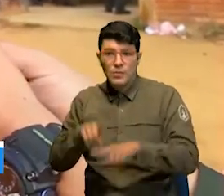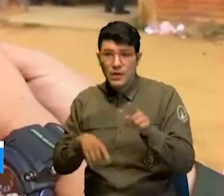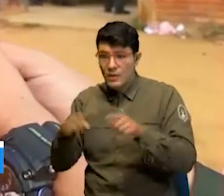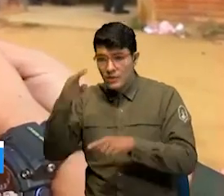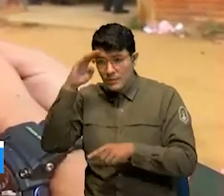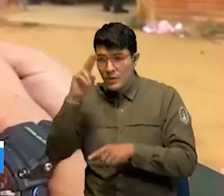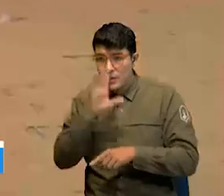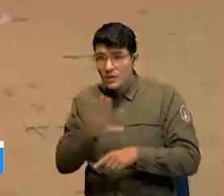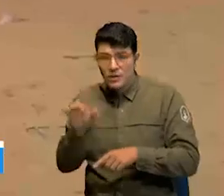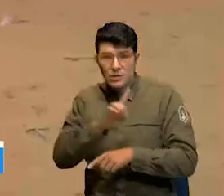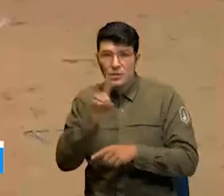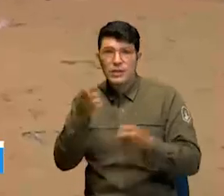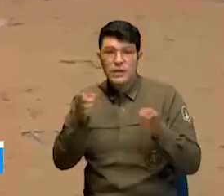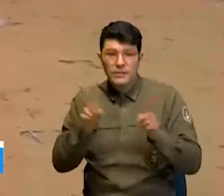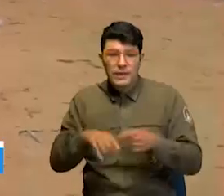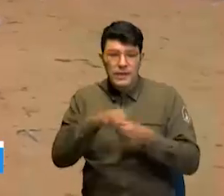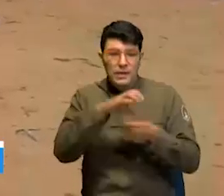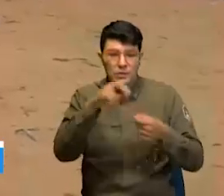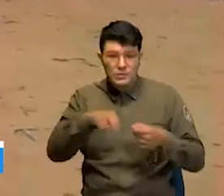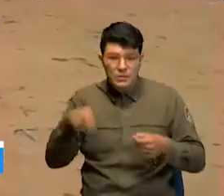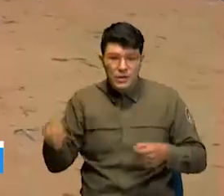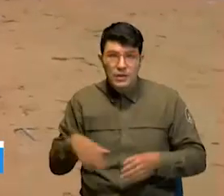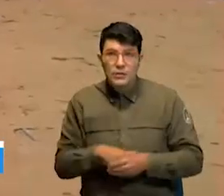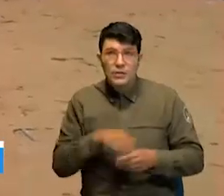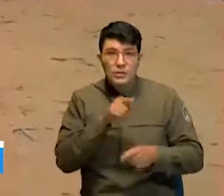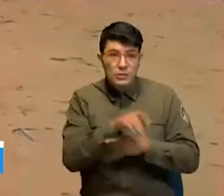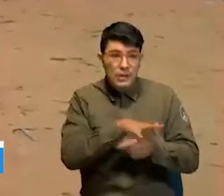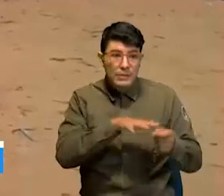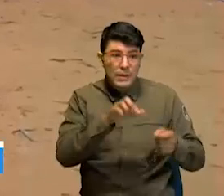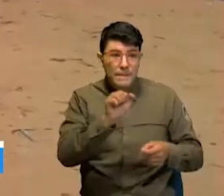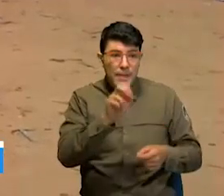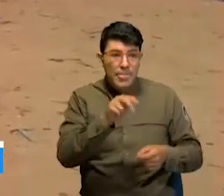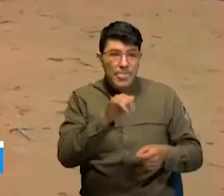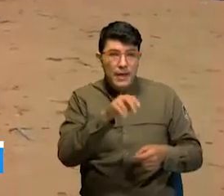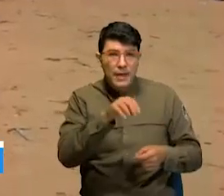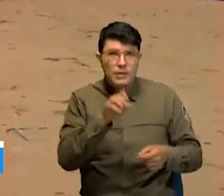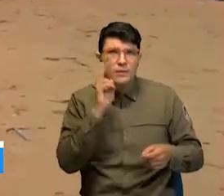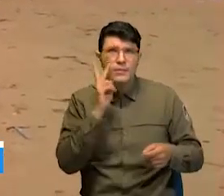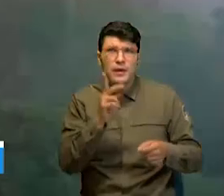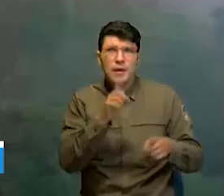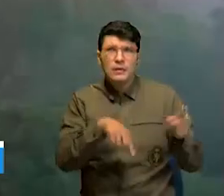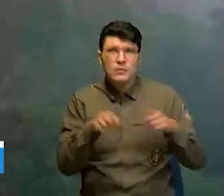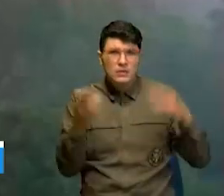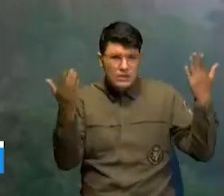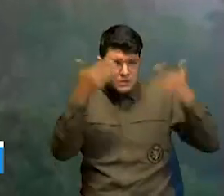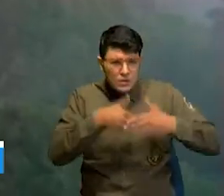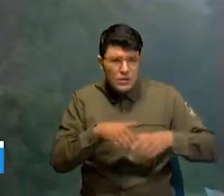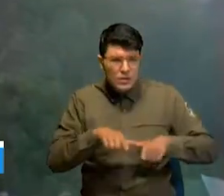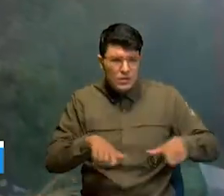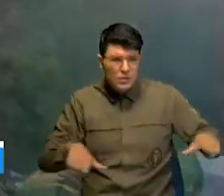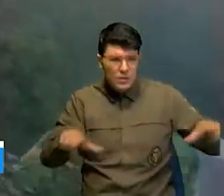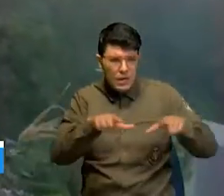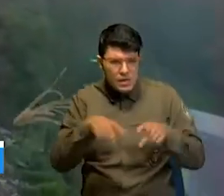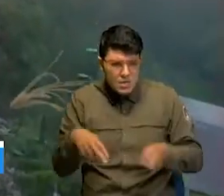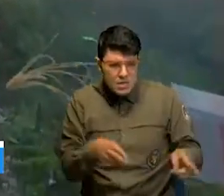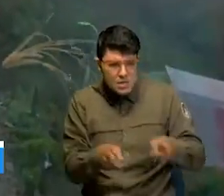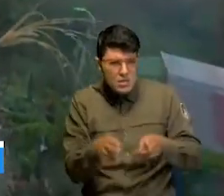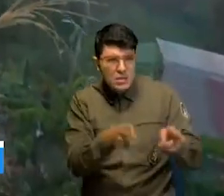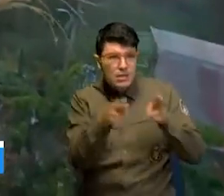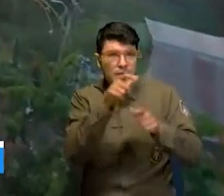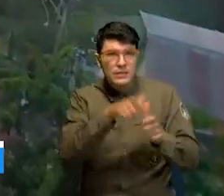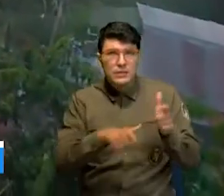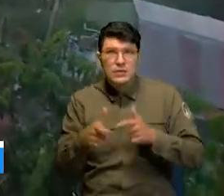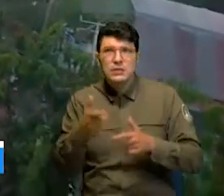sino en los ciudadanos en el barrio del pantano la policía descubrió varios escondites y corredores por medio de los cuales